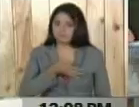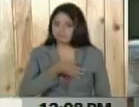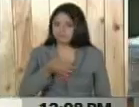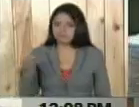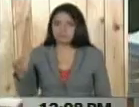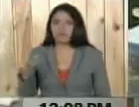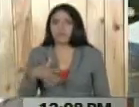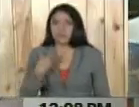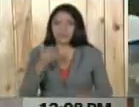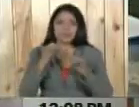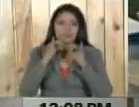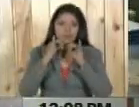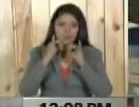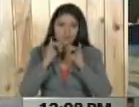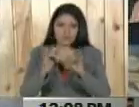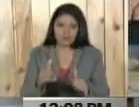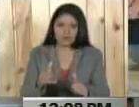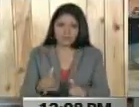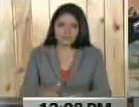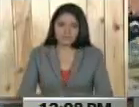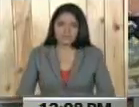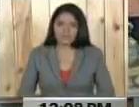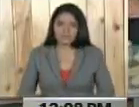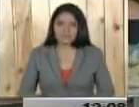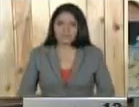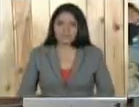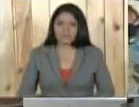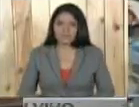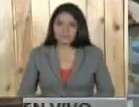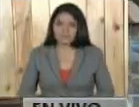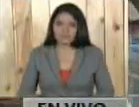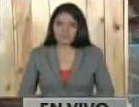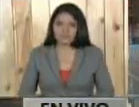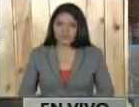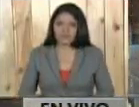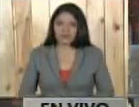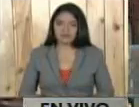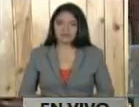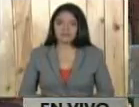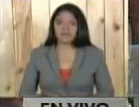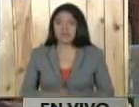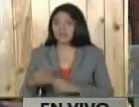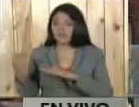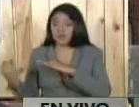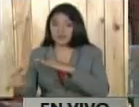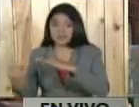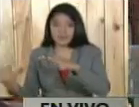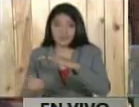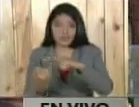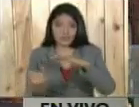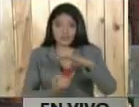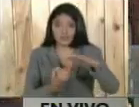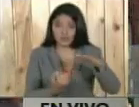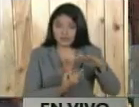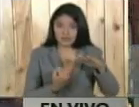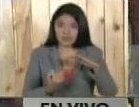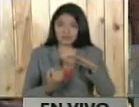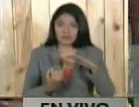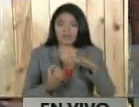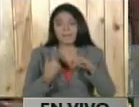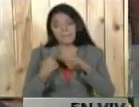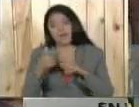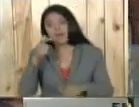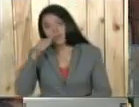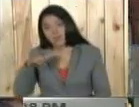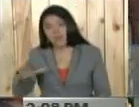para denunciar desde los poderes establecidos junto al pueblo